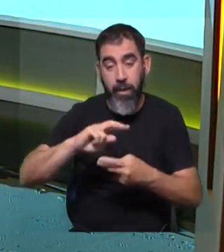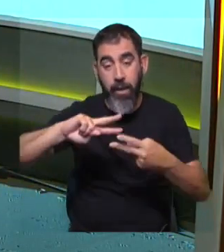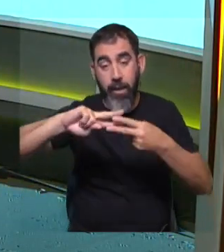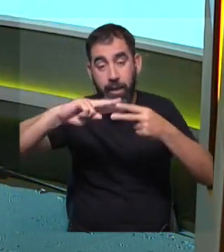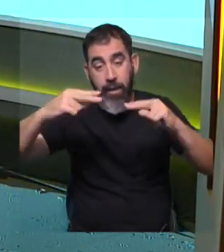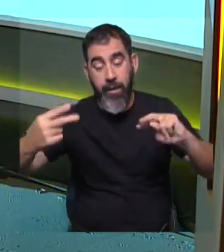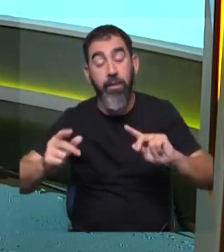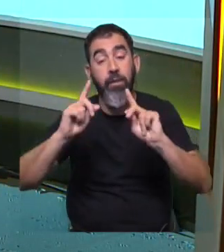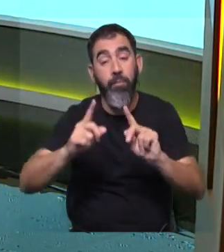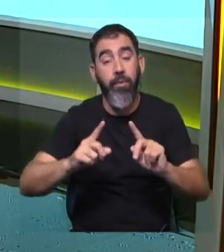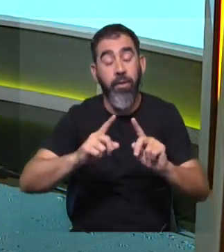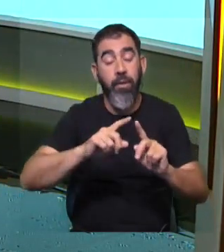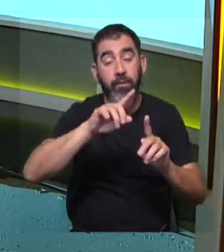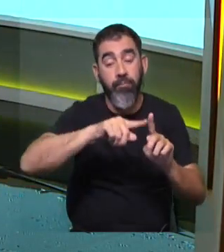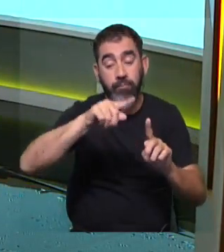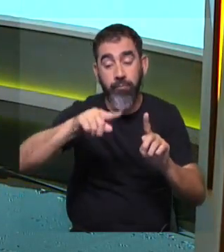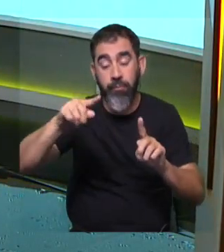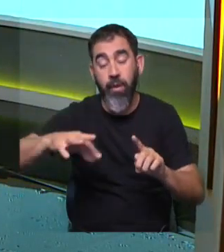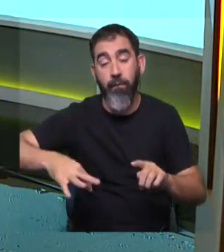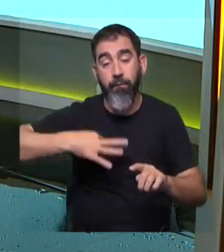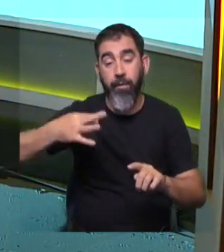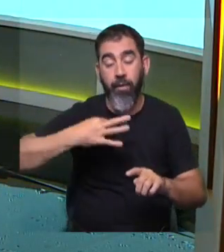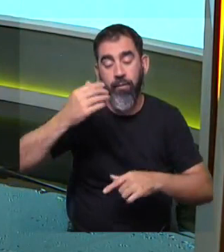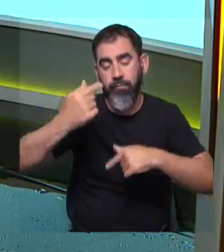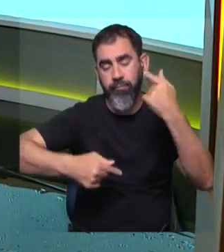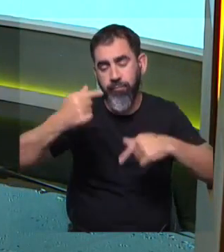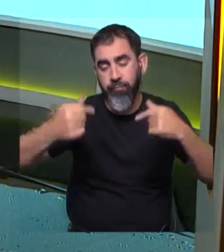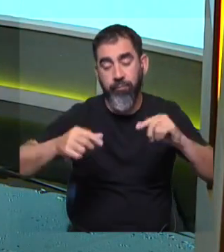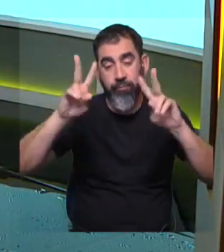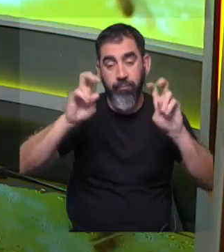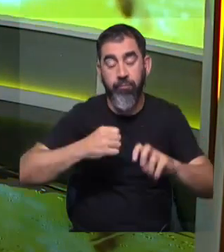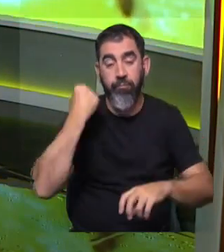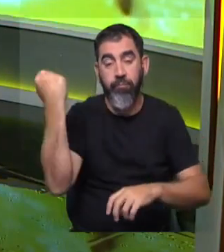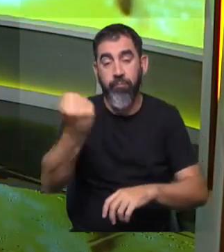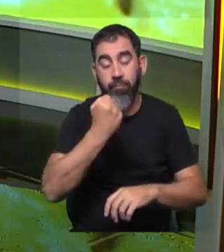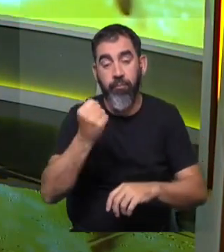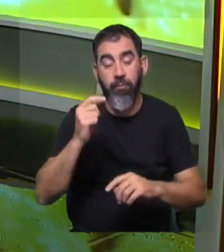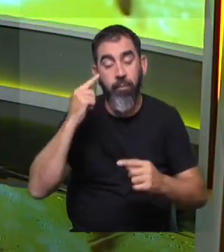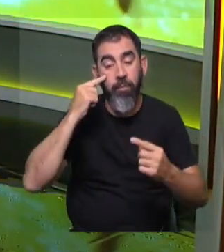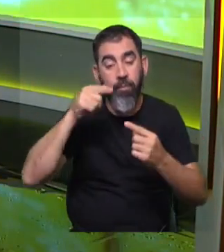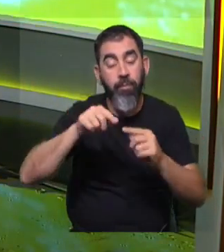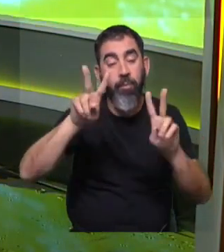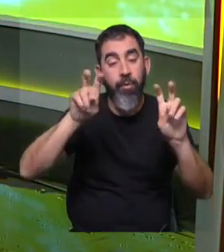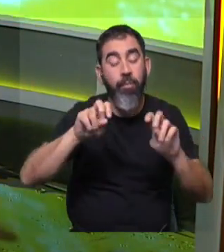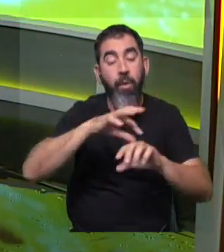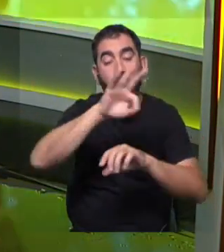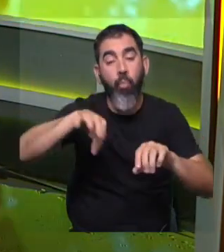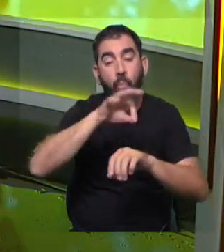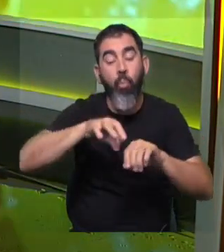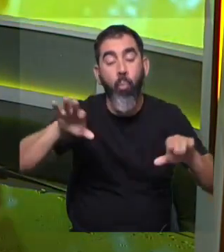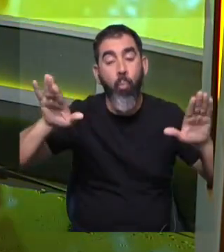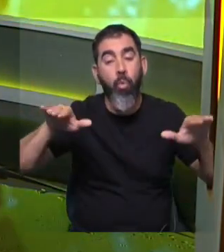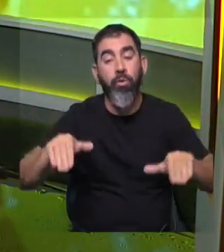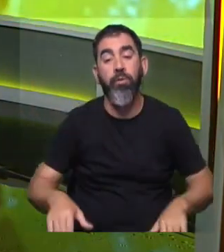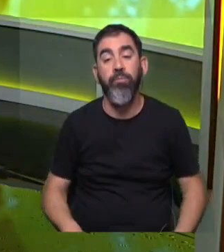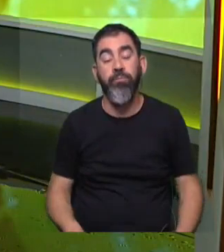genética y hasta el ritmo biológico. O sea, realmente una variedad de temas impresionantes, todos pensando en esta mosquita que nos acompaña aquí en la